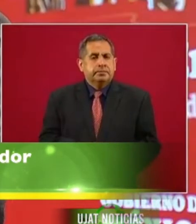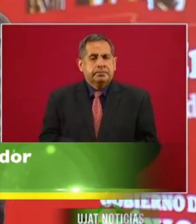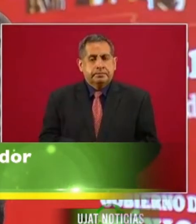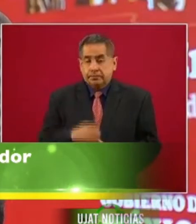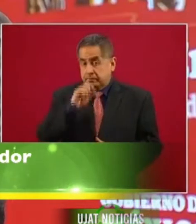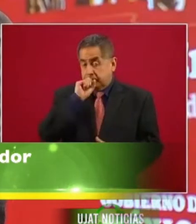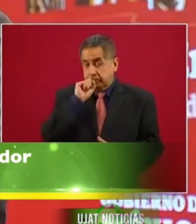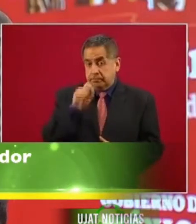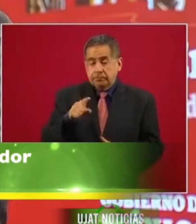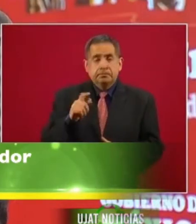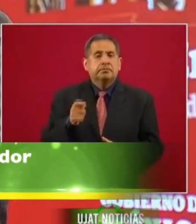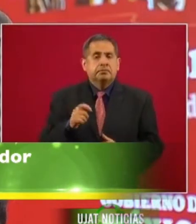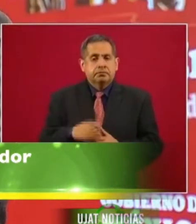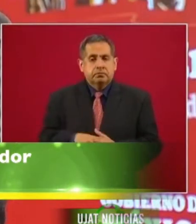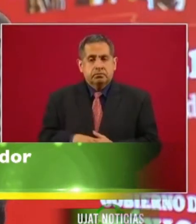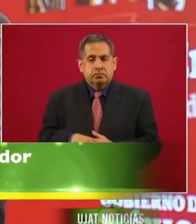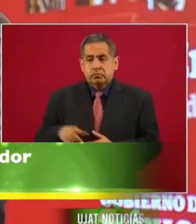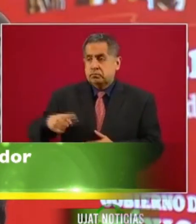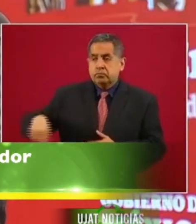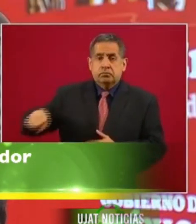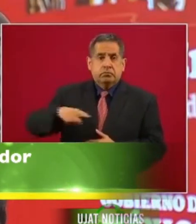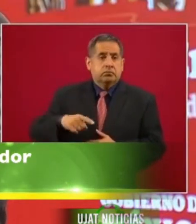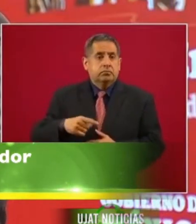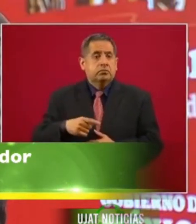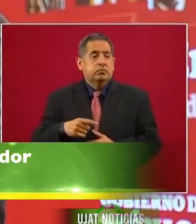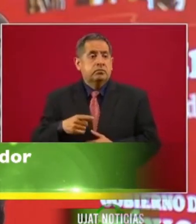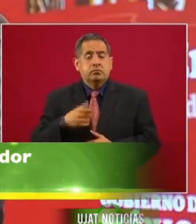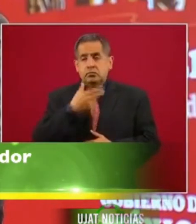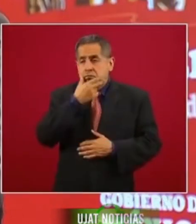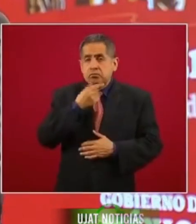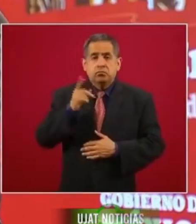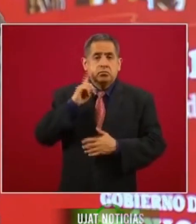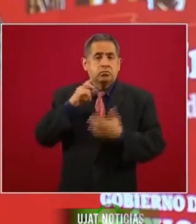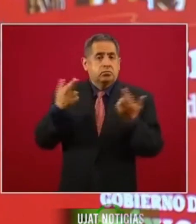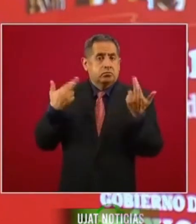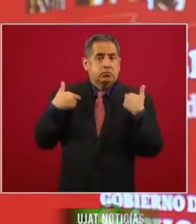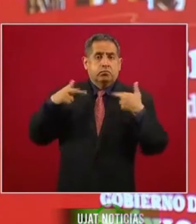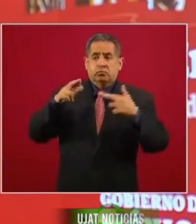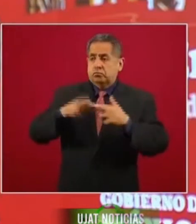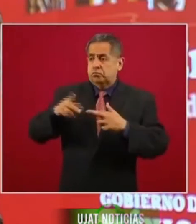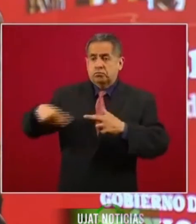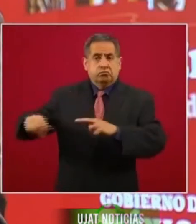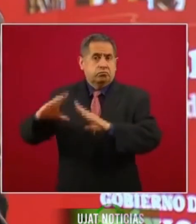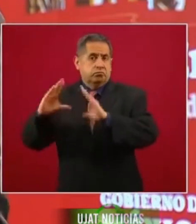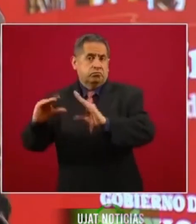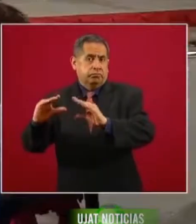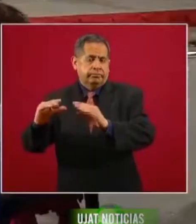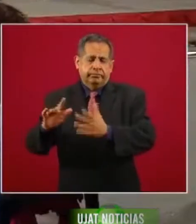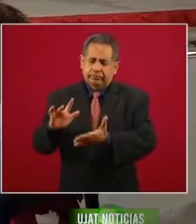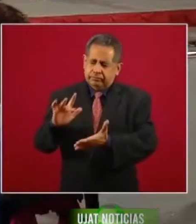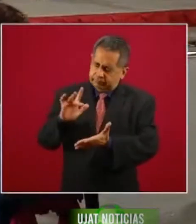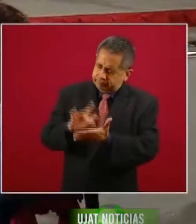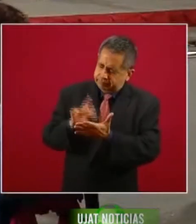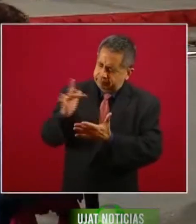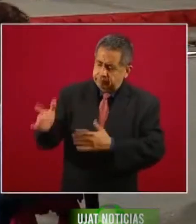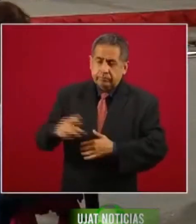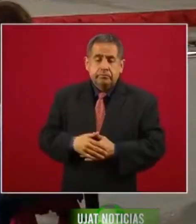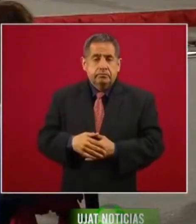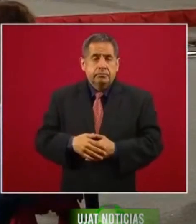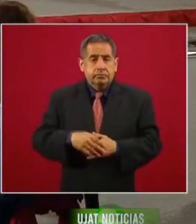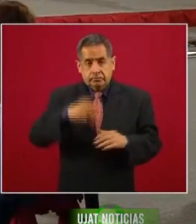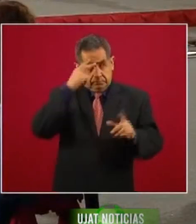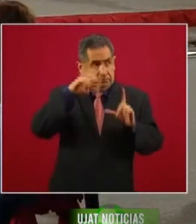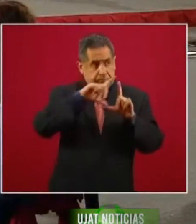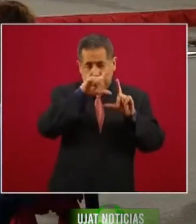nuestro agradecimiento a las maestras, a los maestros de México, porque muchos van a